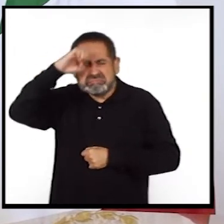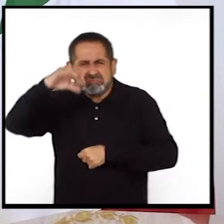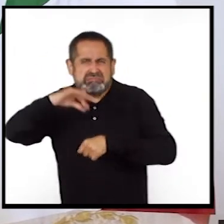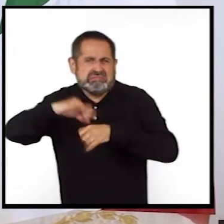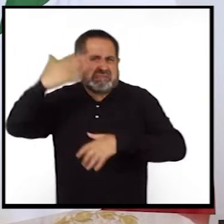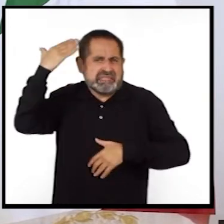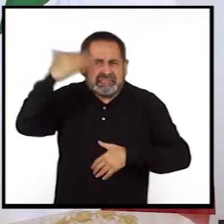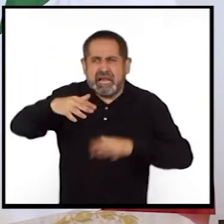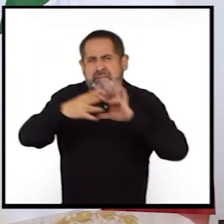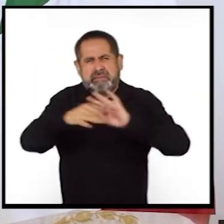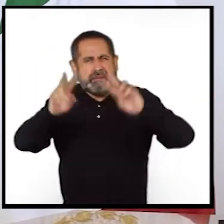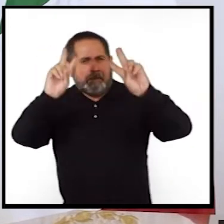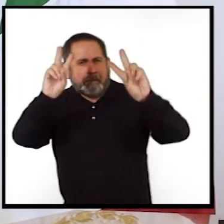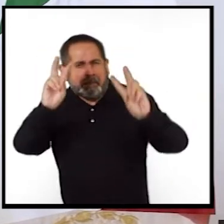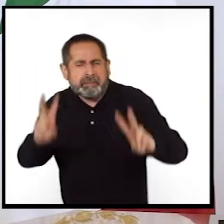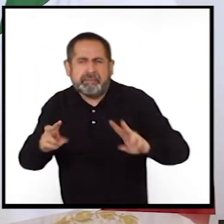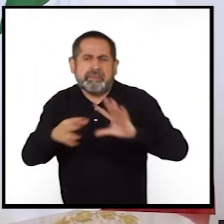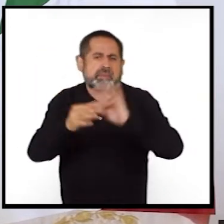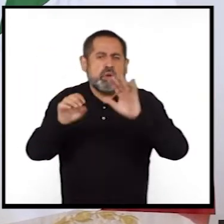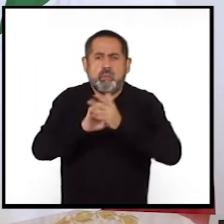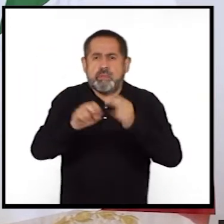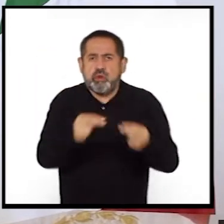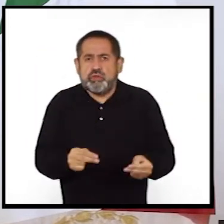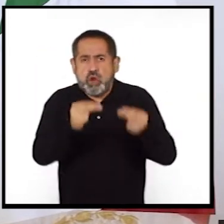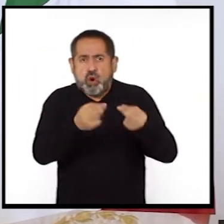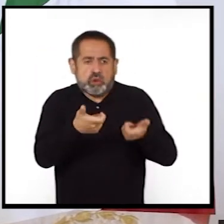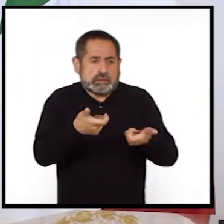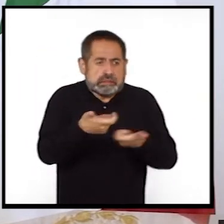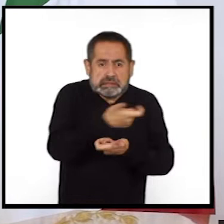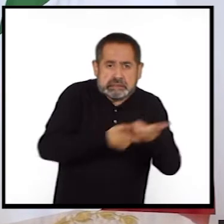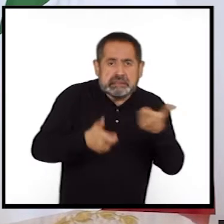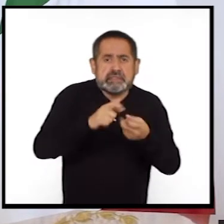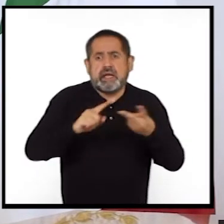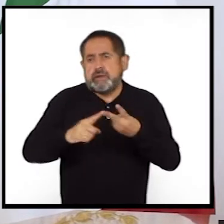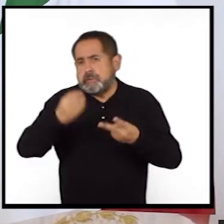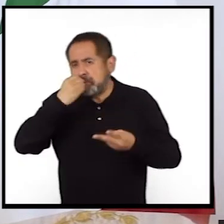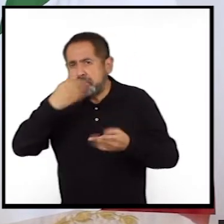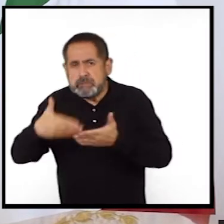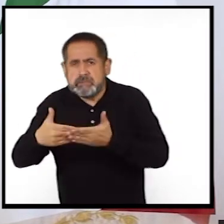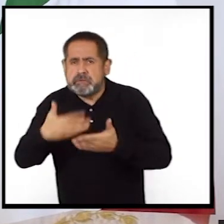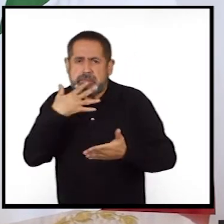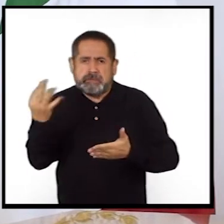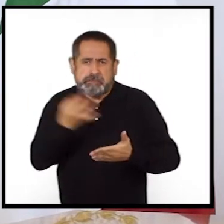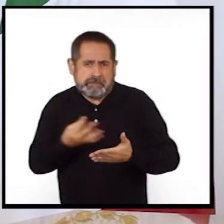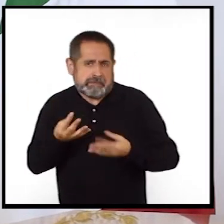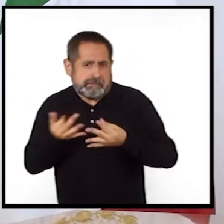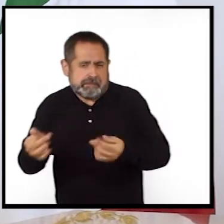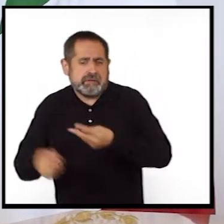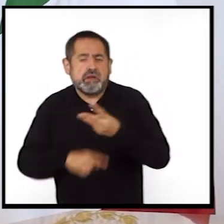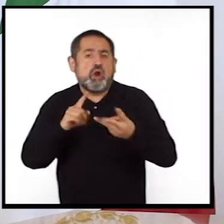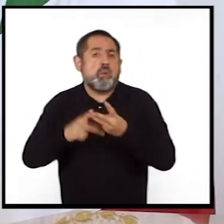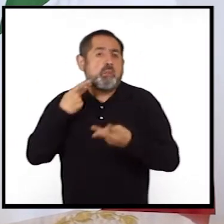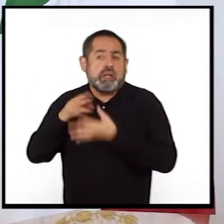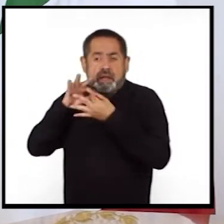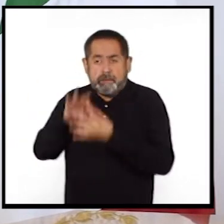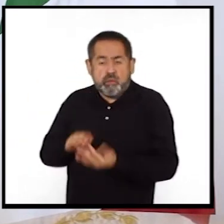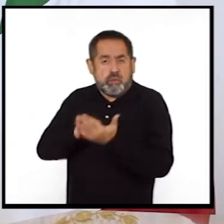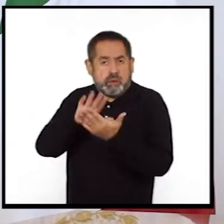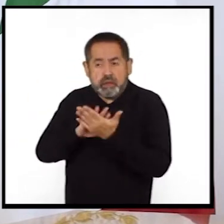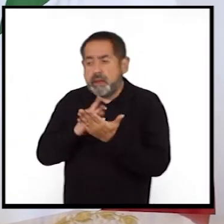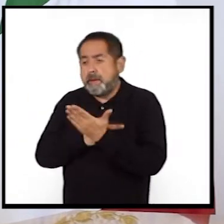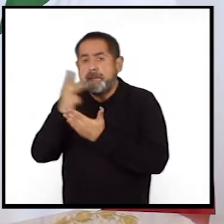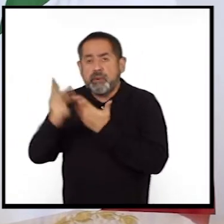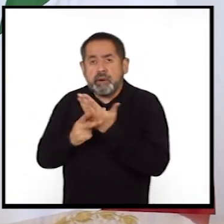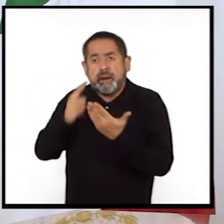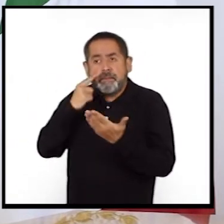internacional, expertos en temas tan diversos como marketing, gastronomía, políticas